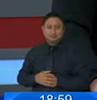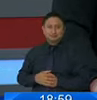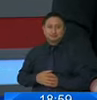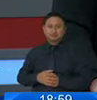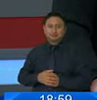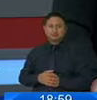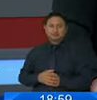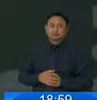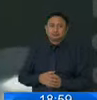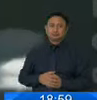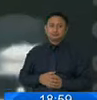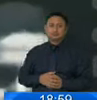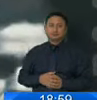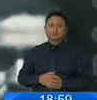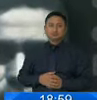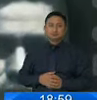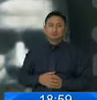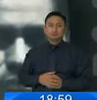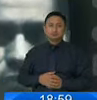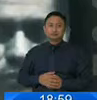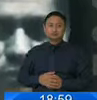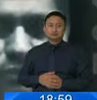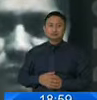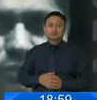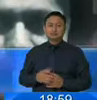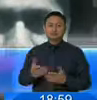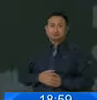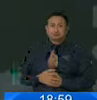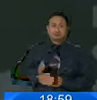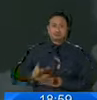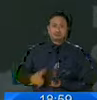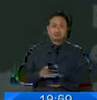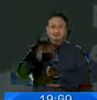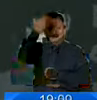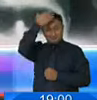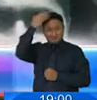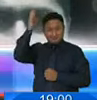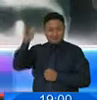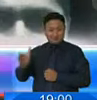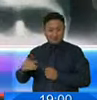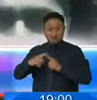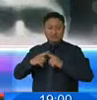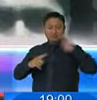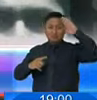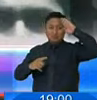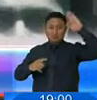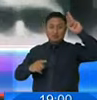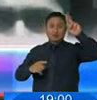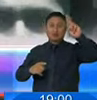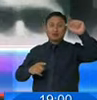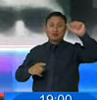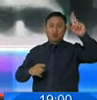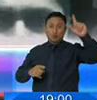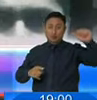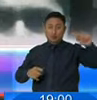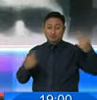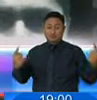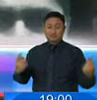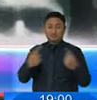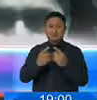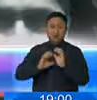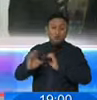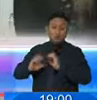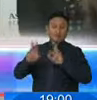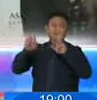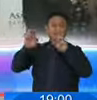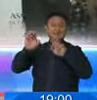eficaz. Tras la filtración del audio, José Serrano y al ex agente Raúl Chicaiza hablar del tema Fernando